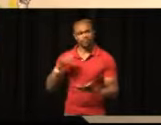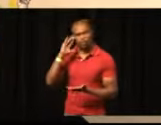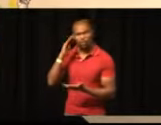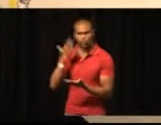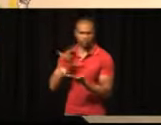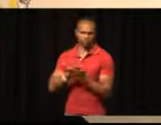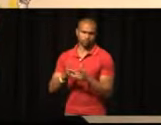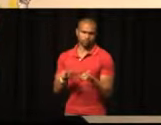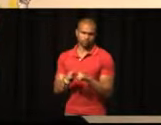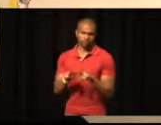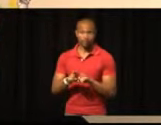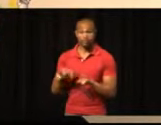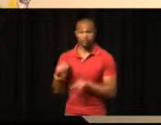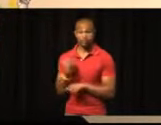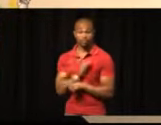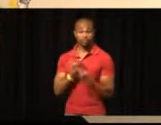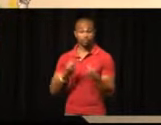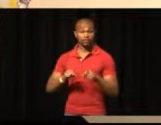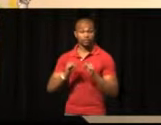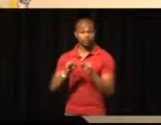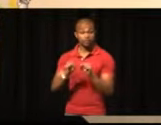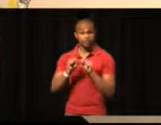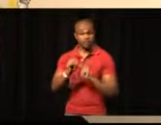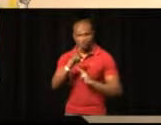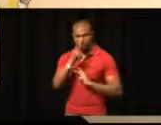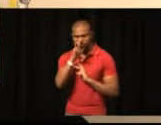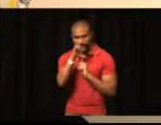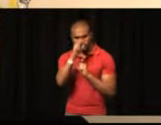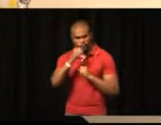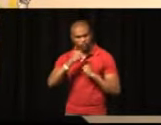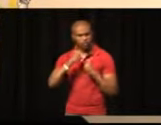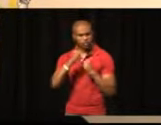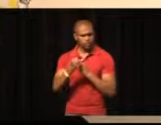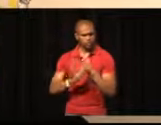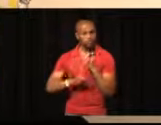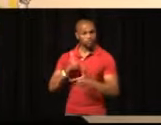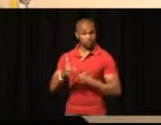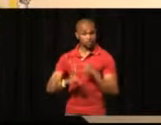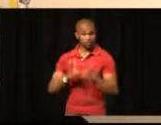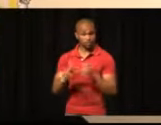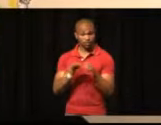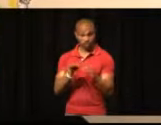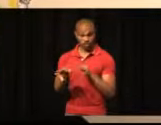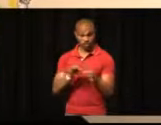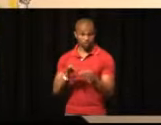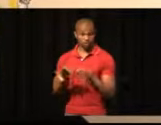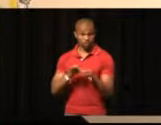Yo creo también que nosotros tenemos que fortalecer el trabajo